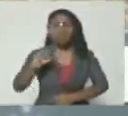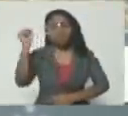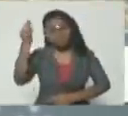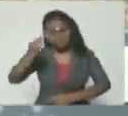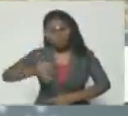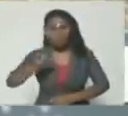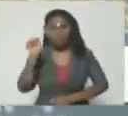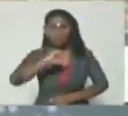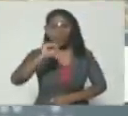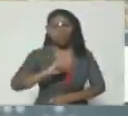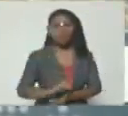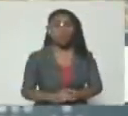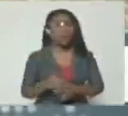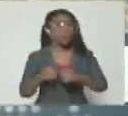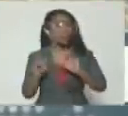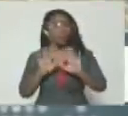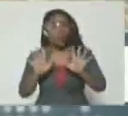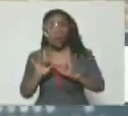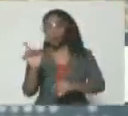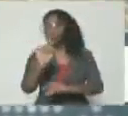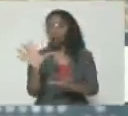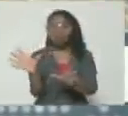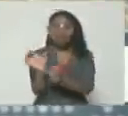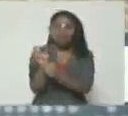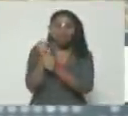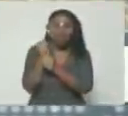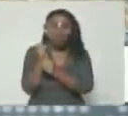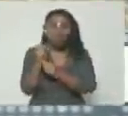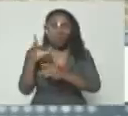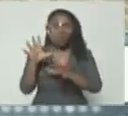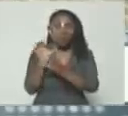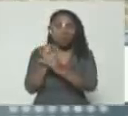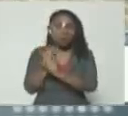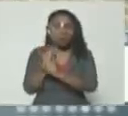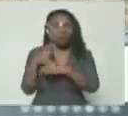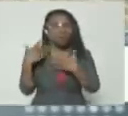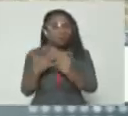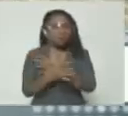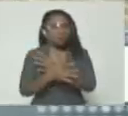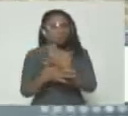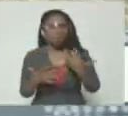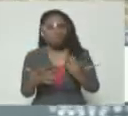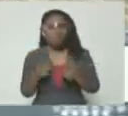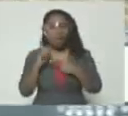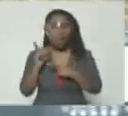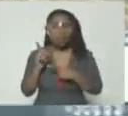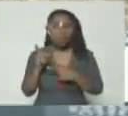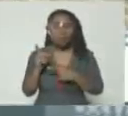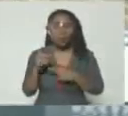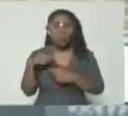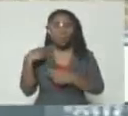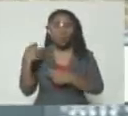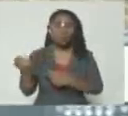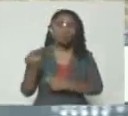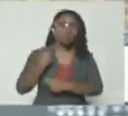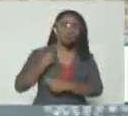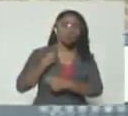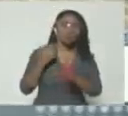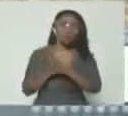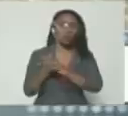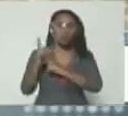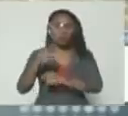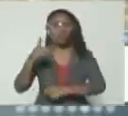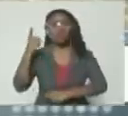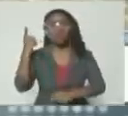que sí. Pero ya no dependeremos, no debemos depender de esos ingresos, sino debemos